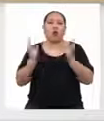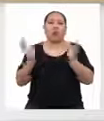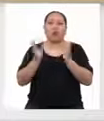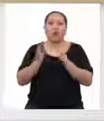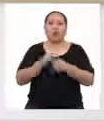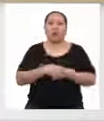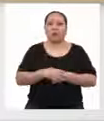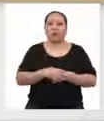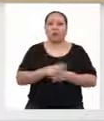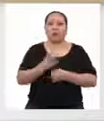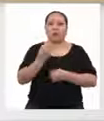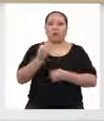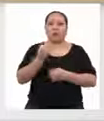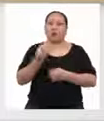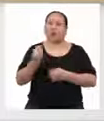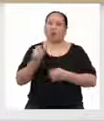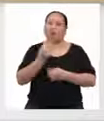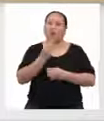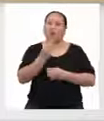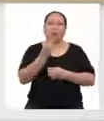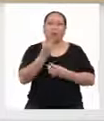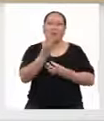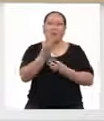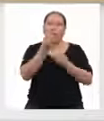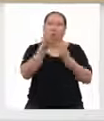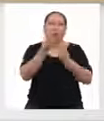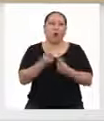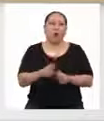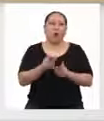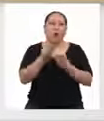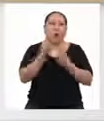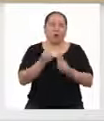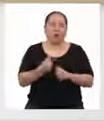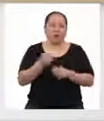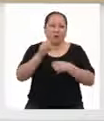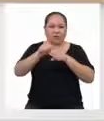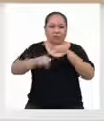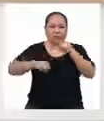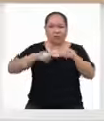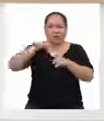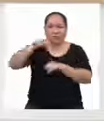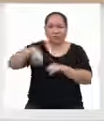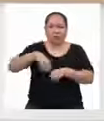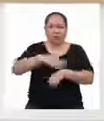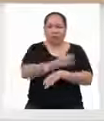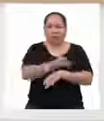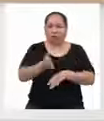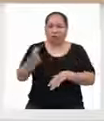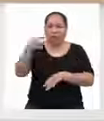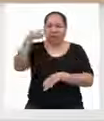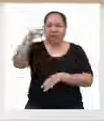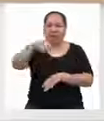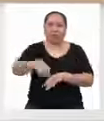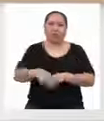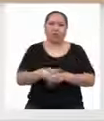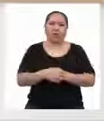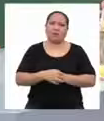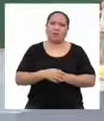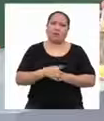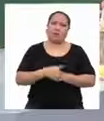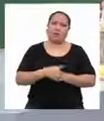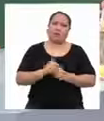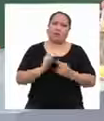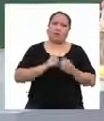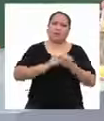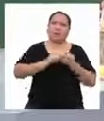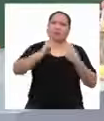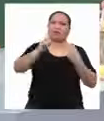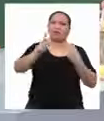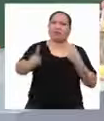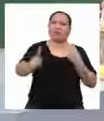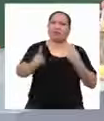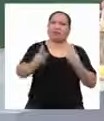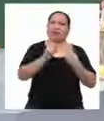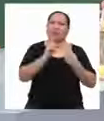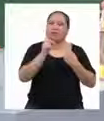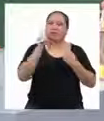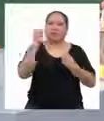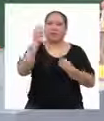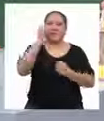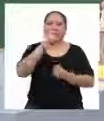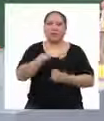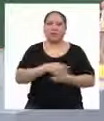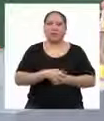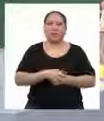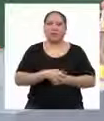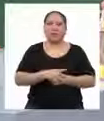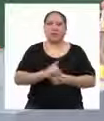hay tantas ciclovías en la ciudad y es difícil hacer recorridos mayores a 7 kilómetros en bicicleta. Tiene razón, no